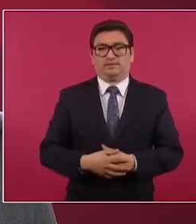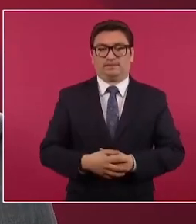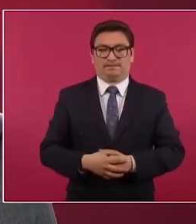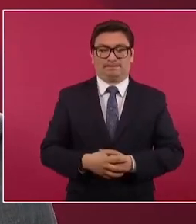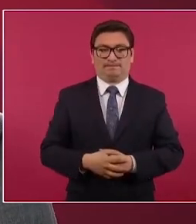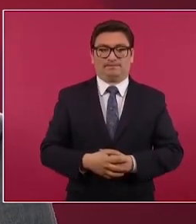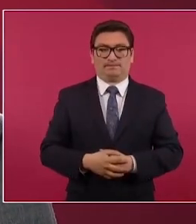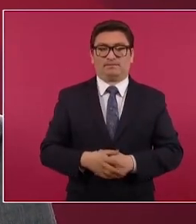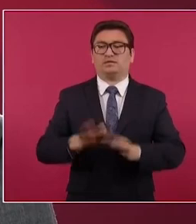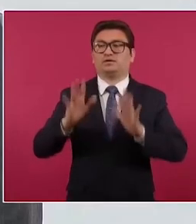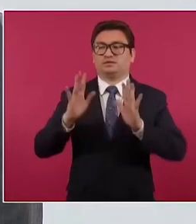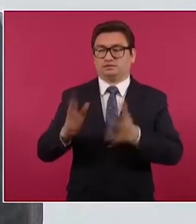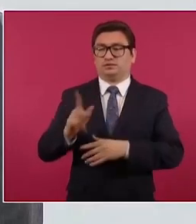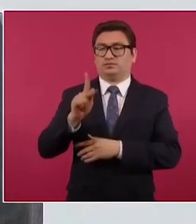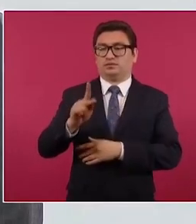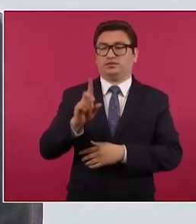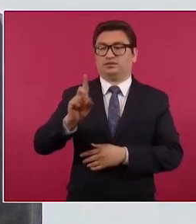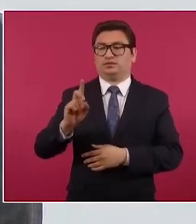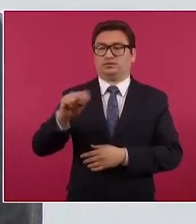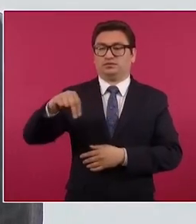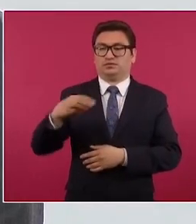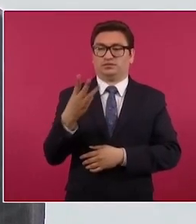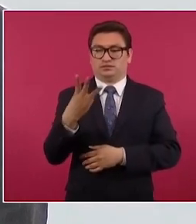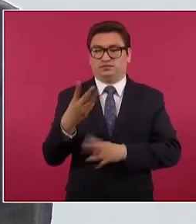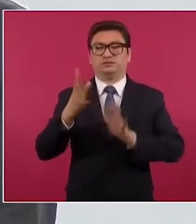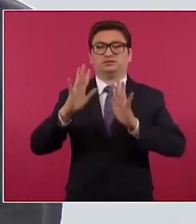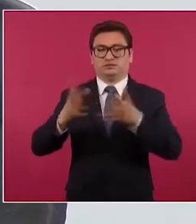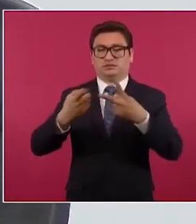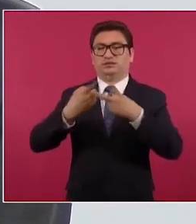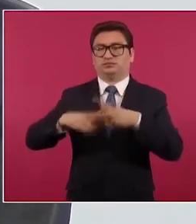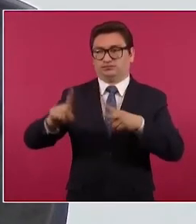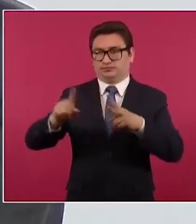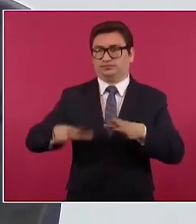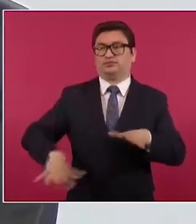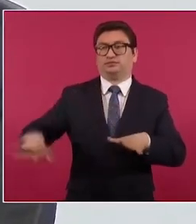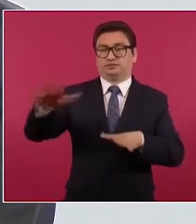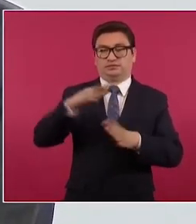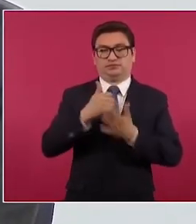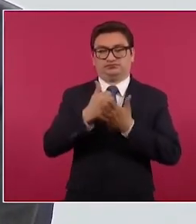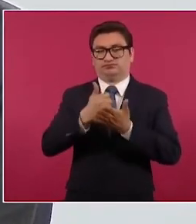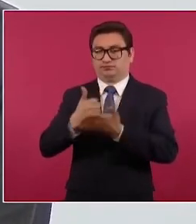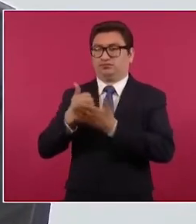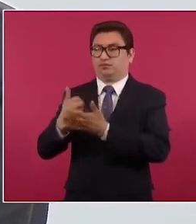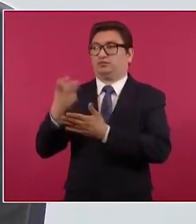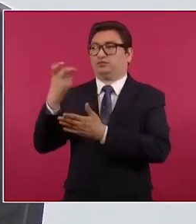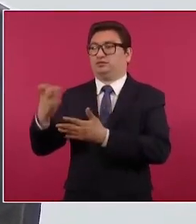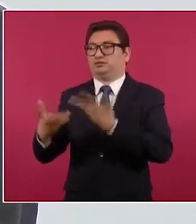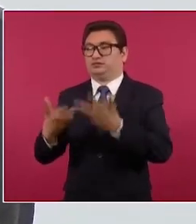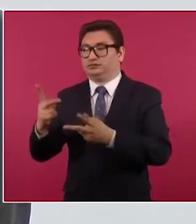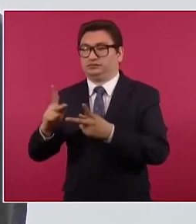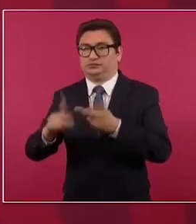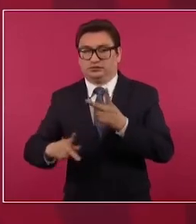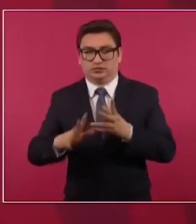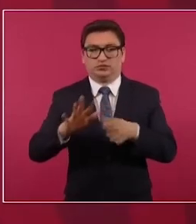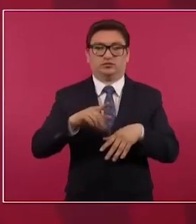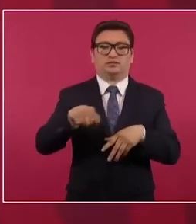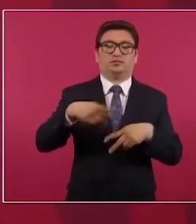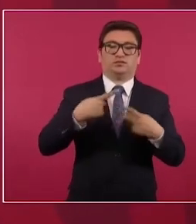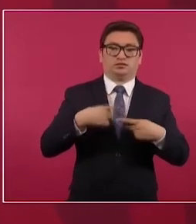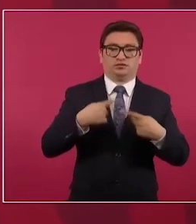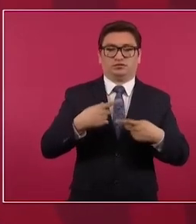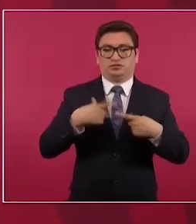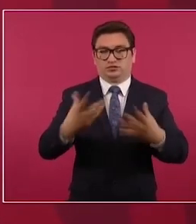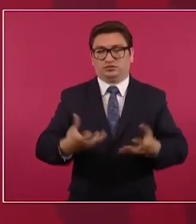Ya está el plan DN3 allá, y esto pues ha detenido lo del rescate de